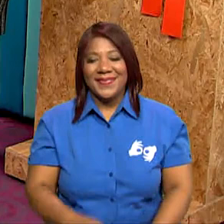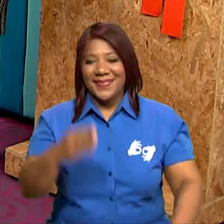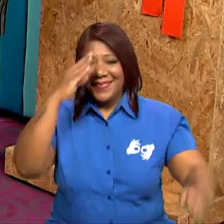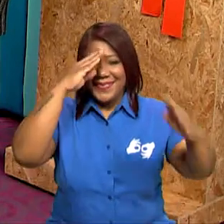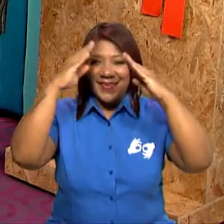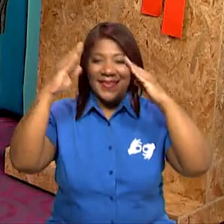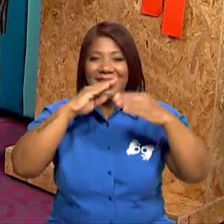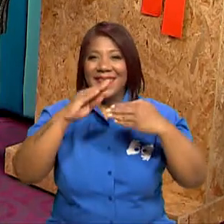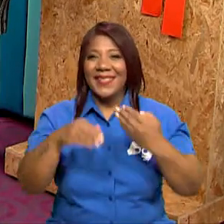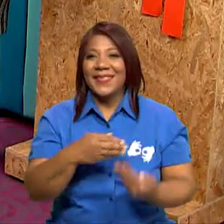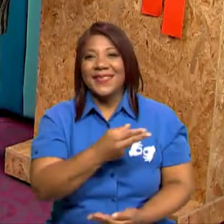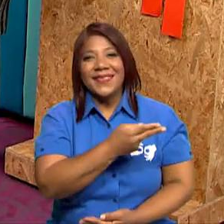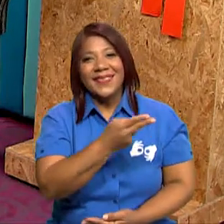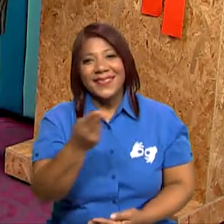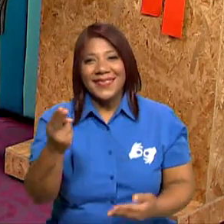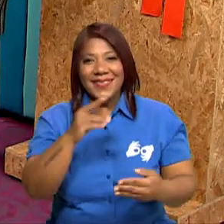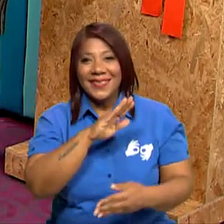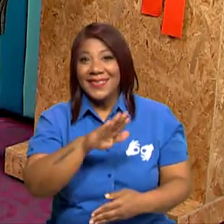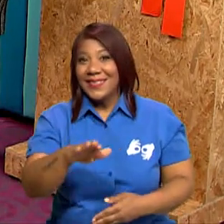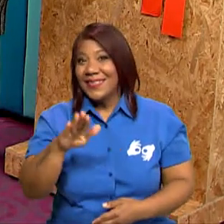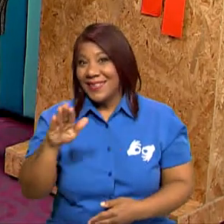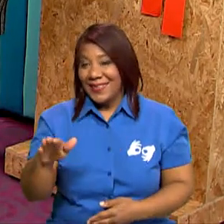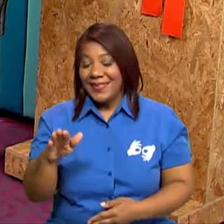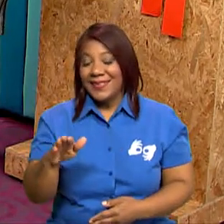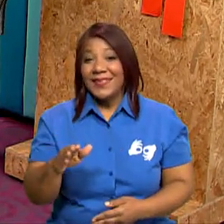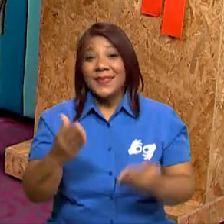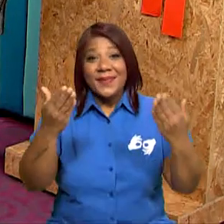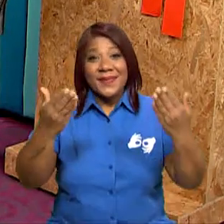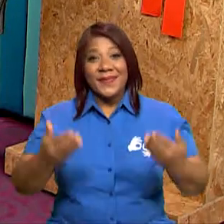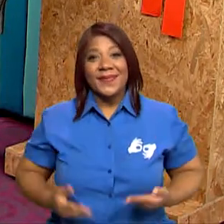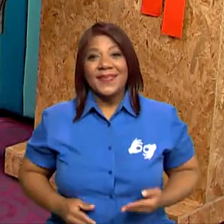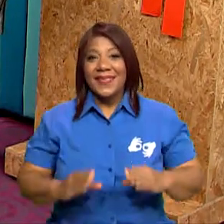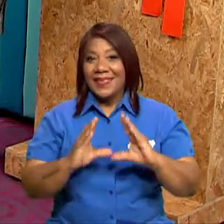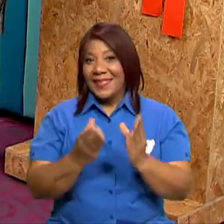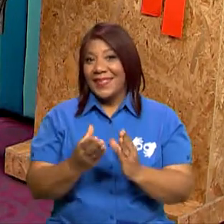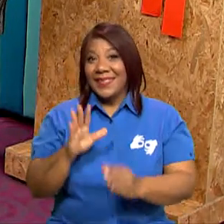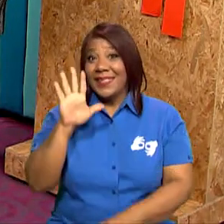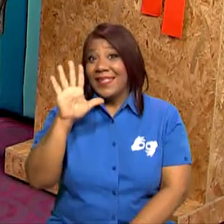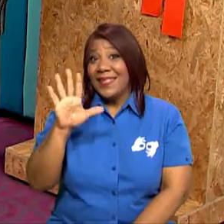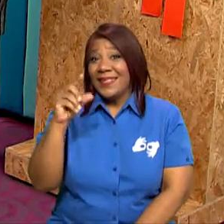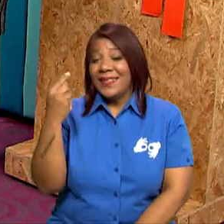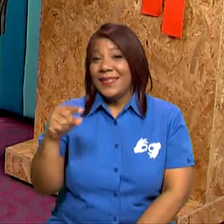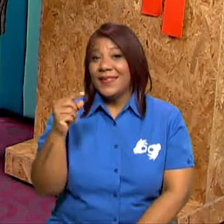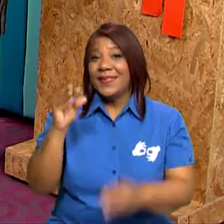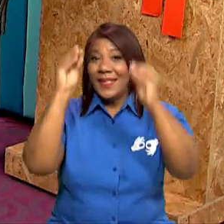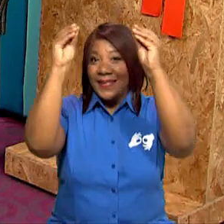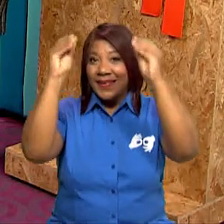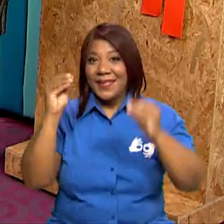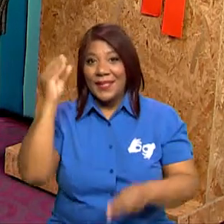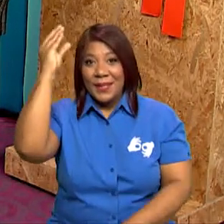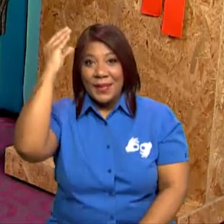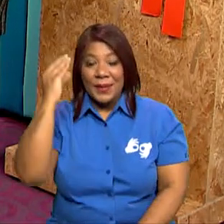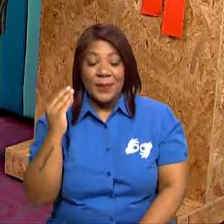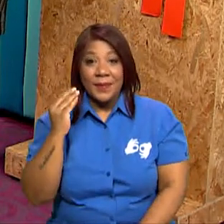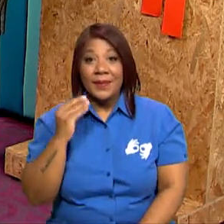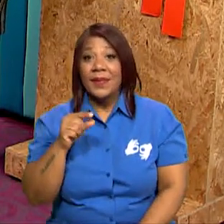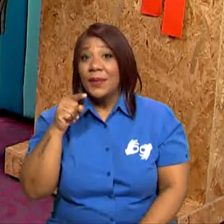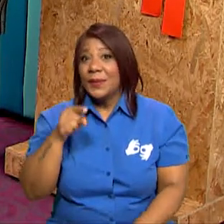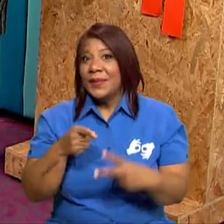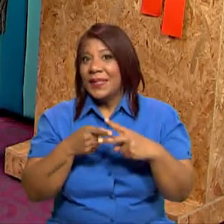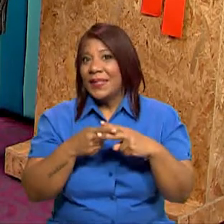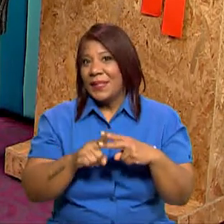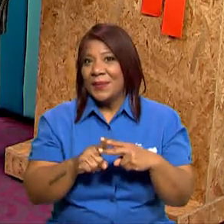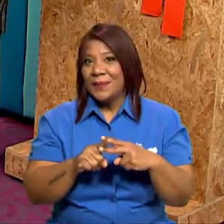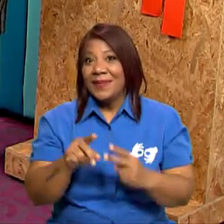Hola chicos, bienvenidos a la clase de matemática para quinto grado. Soy la maestra Carmen Núñez y en la clase de hoy, en este inicio del